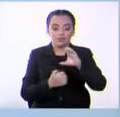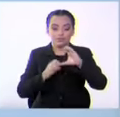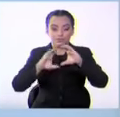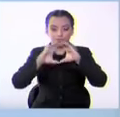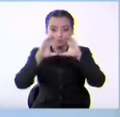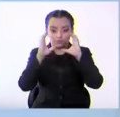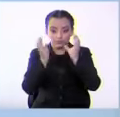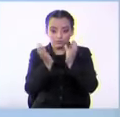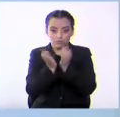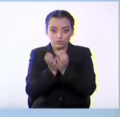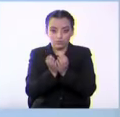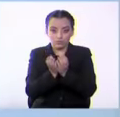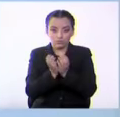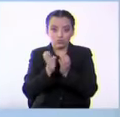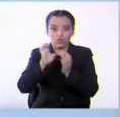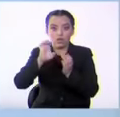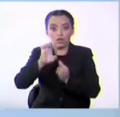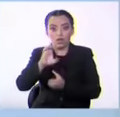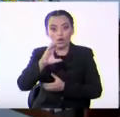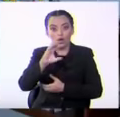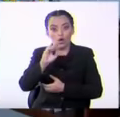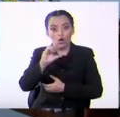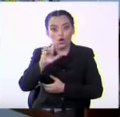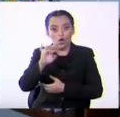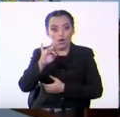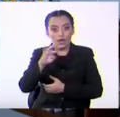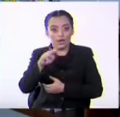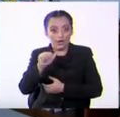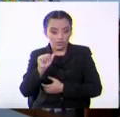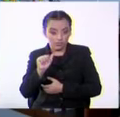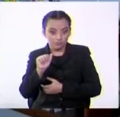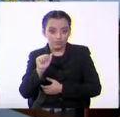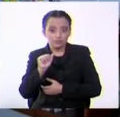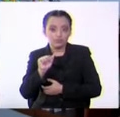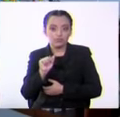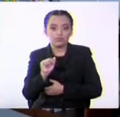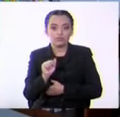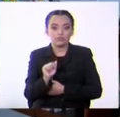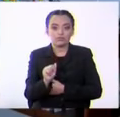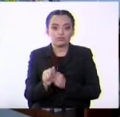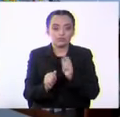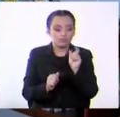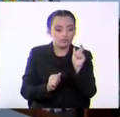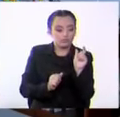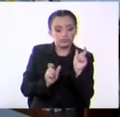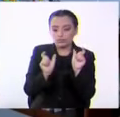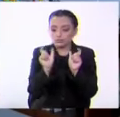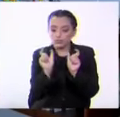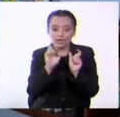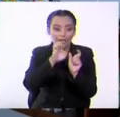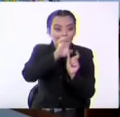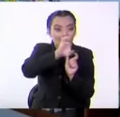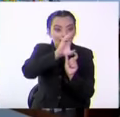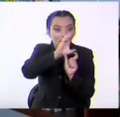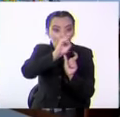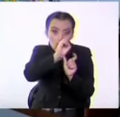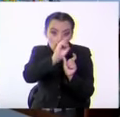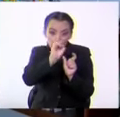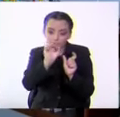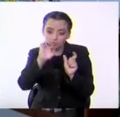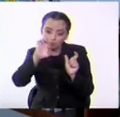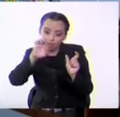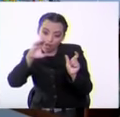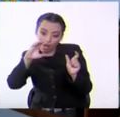si te fijas, tienen una raíz común. Eso es así porque ambos